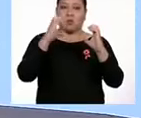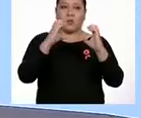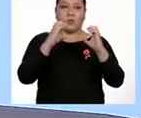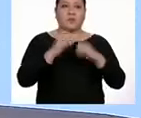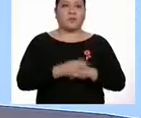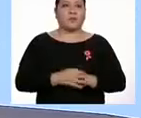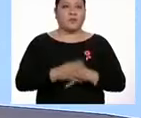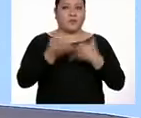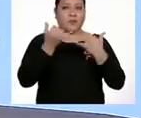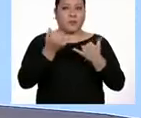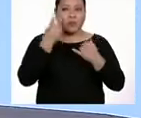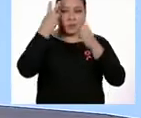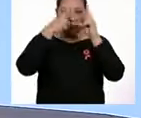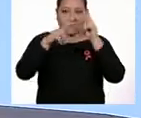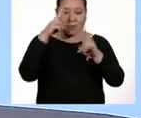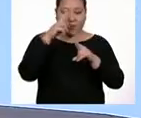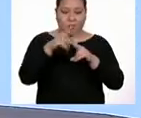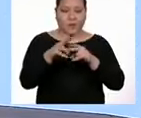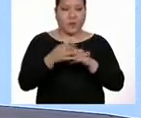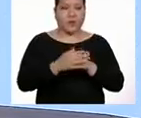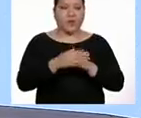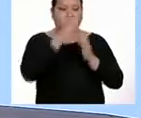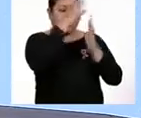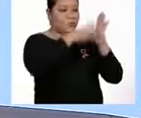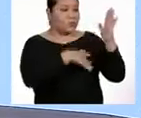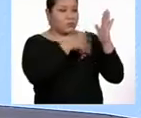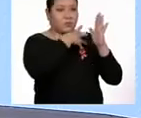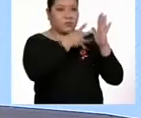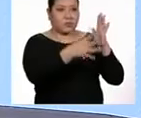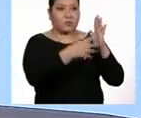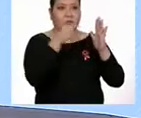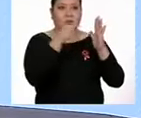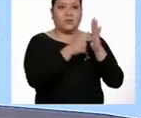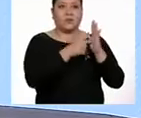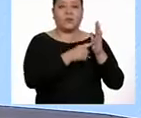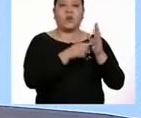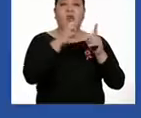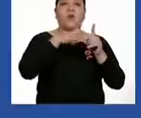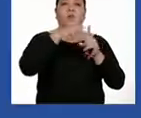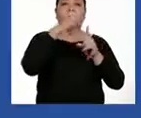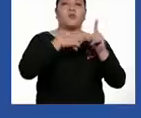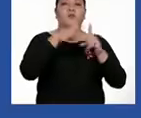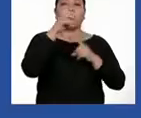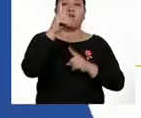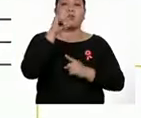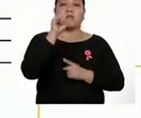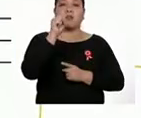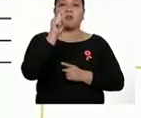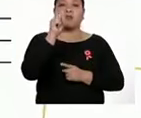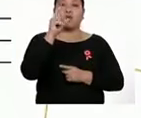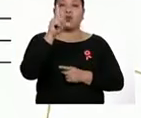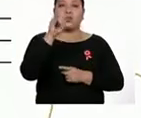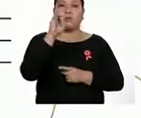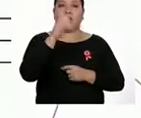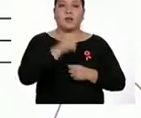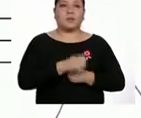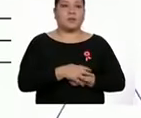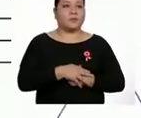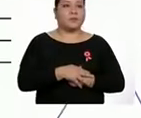Ahora toca revisar el cuadro de categorías para ver cómo está mi tía con la presión diastólica.